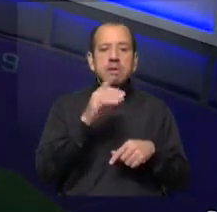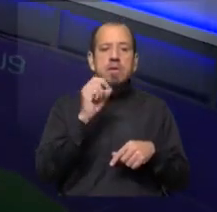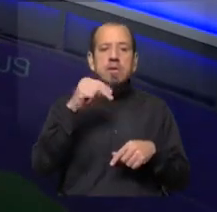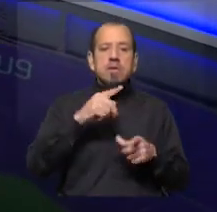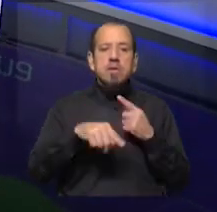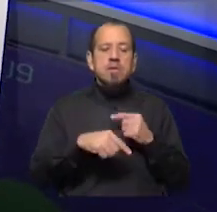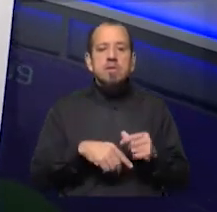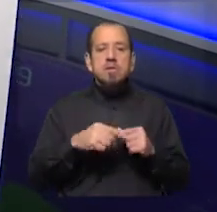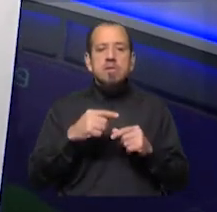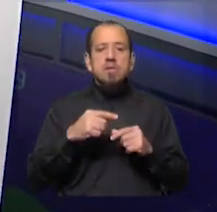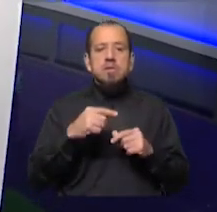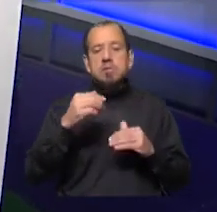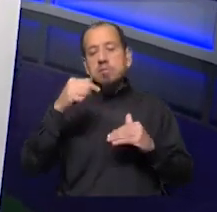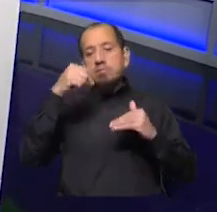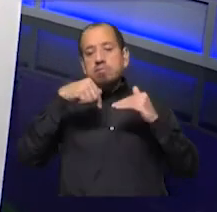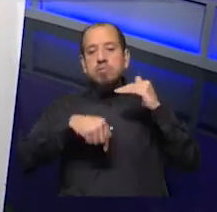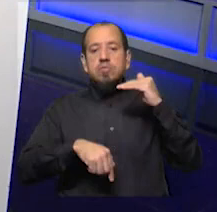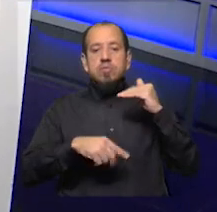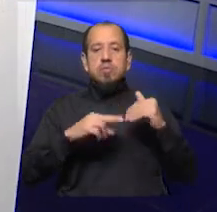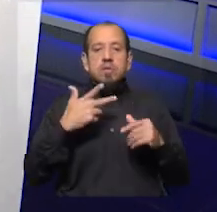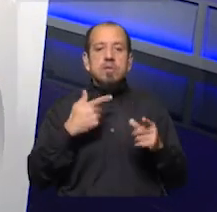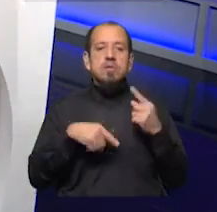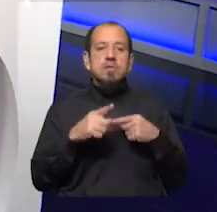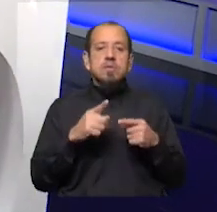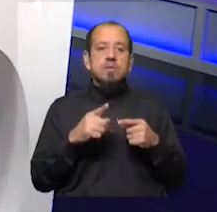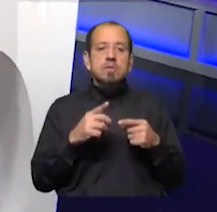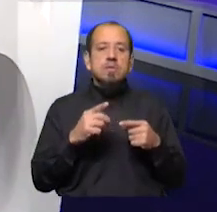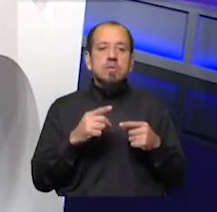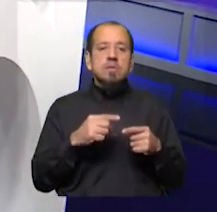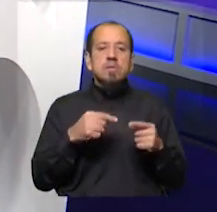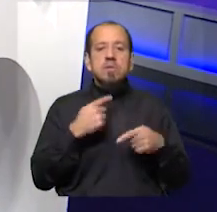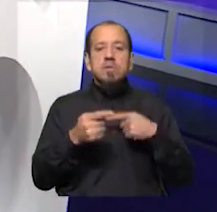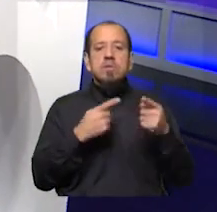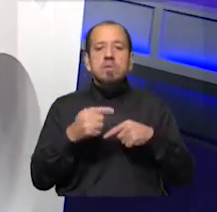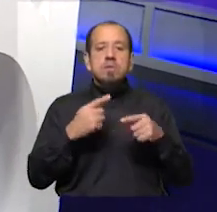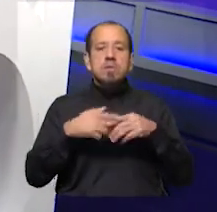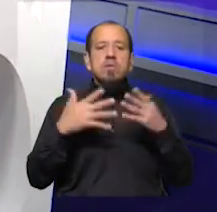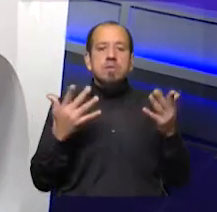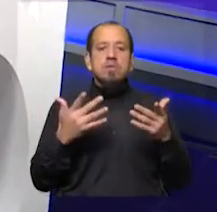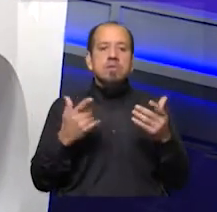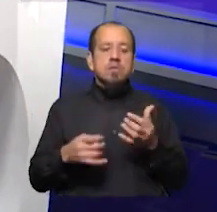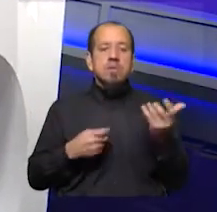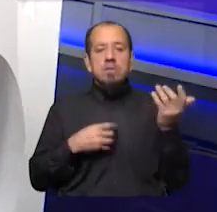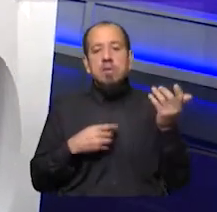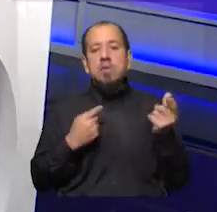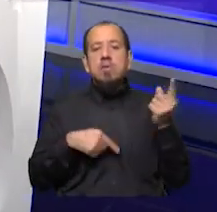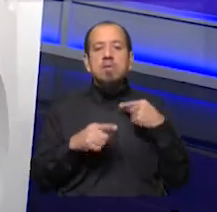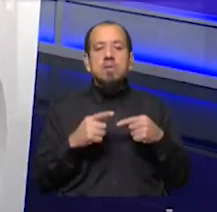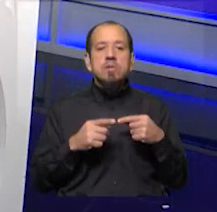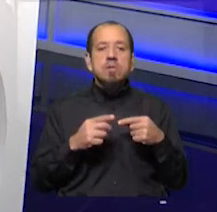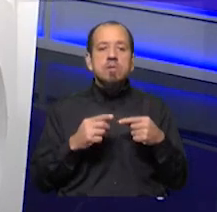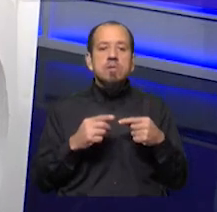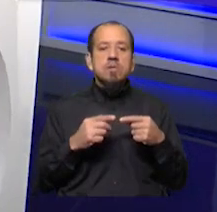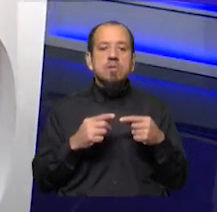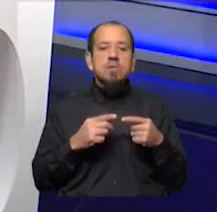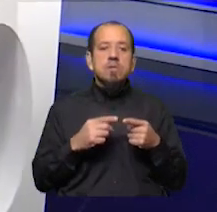bajo tierra que estaba buenísimo te genera un clima que veíamos de noche con fiesta este bandas Que tocaban y todo entonces era como todo el fin de semana